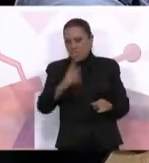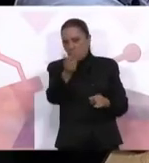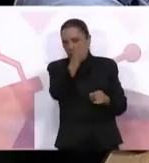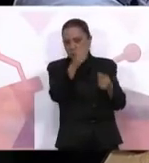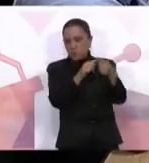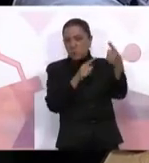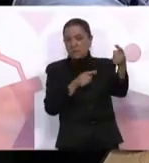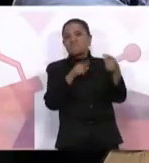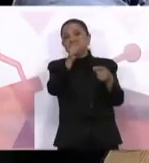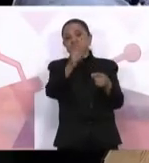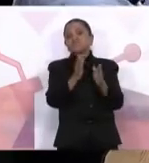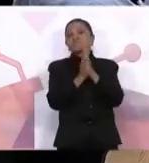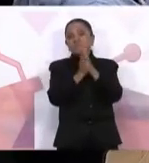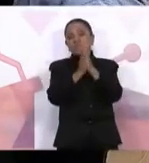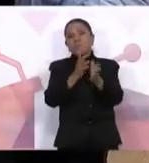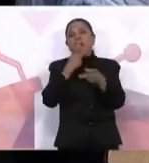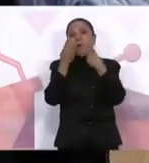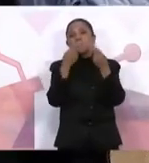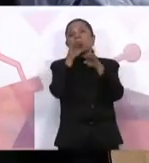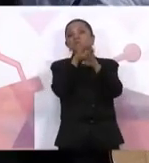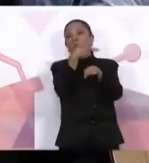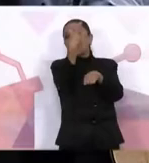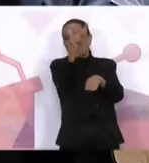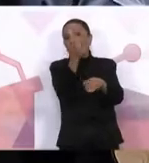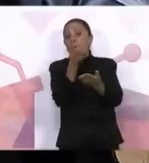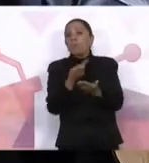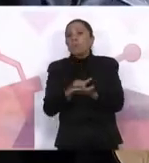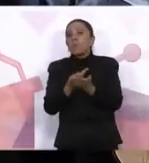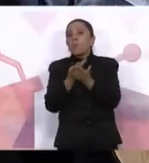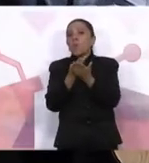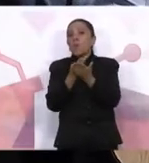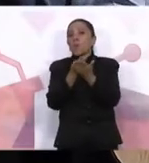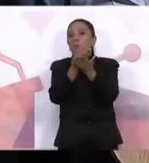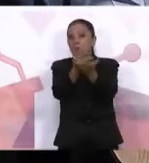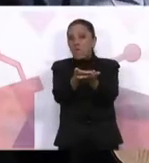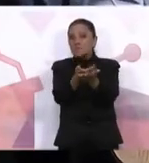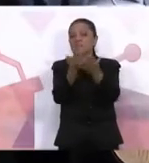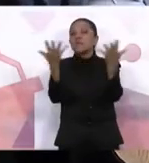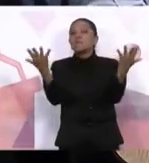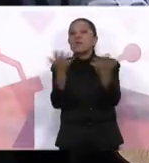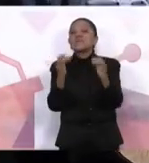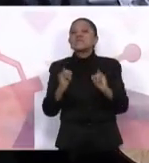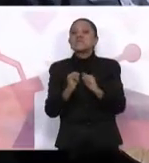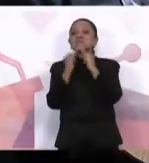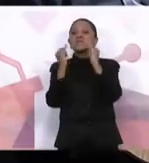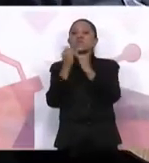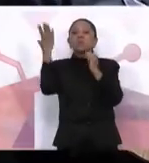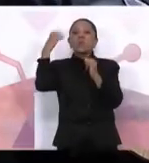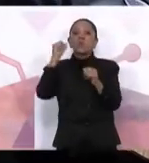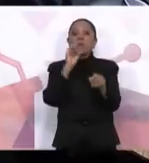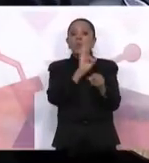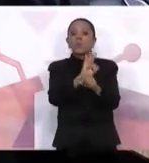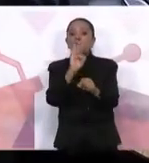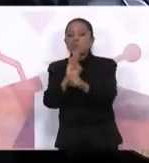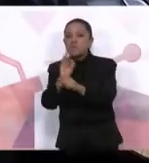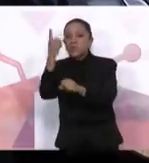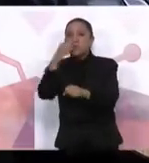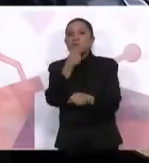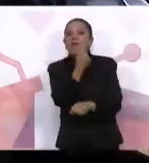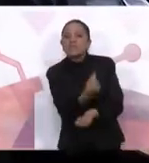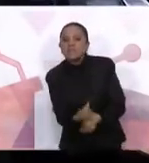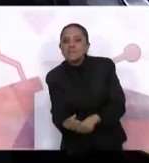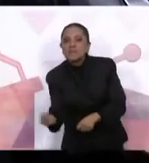favor de su propuesta de crear el instituto morelense de protección a la infancia para seguir